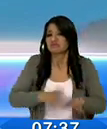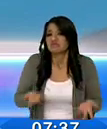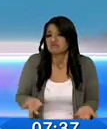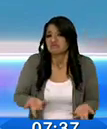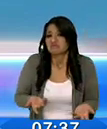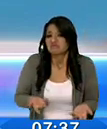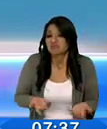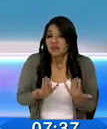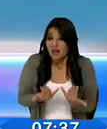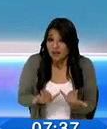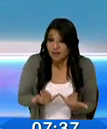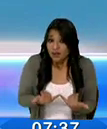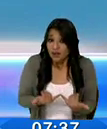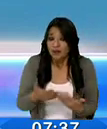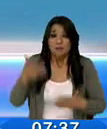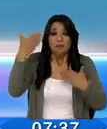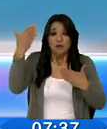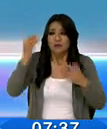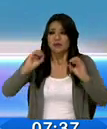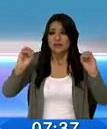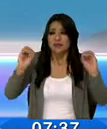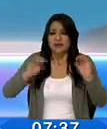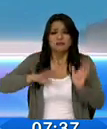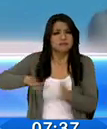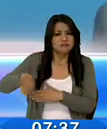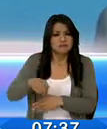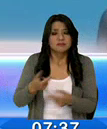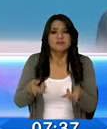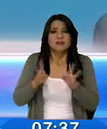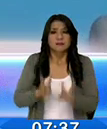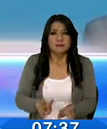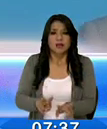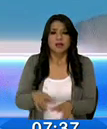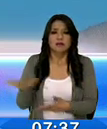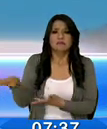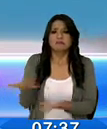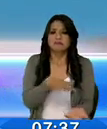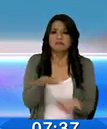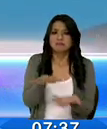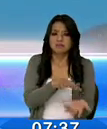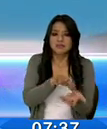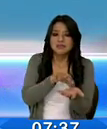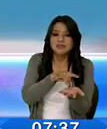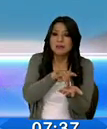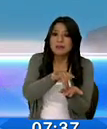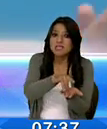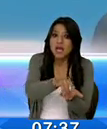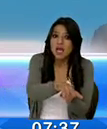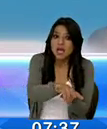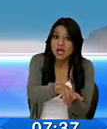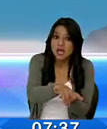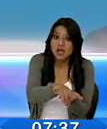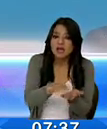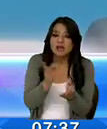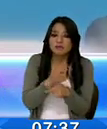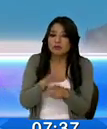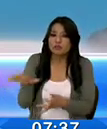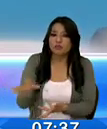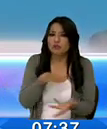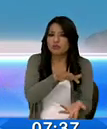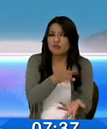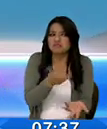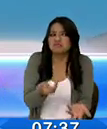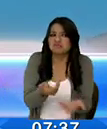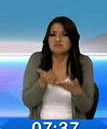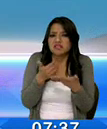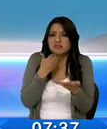en este momento político no tiene nada que ver. Además no estoy importando semillas, estoy importando ya el producto terminado. No tiene ningún